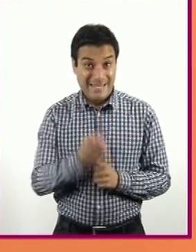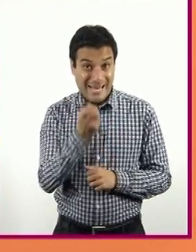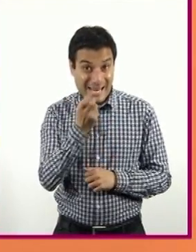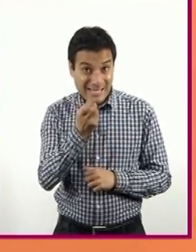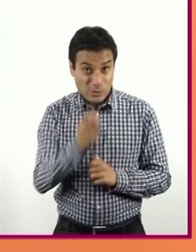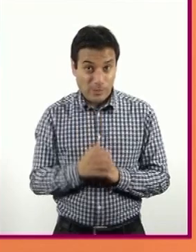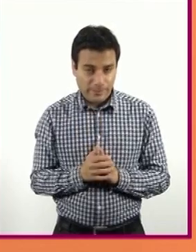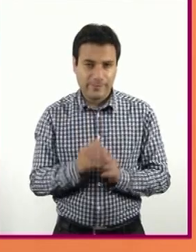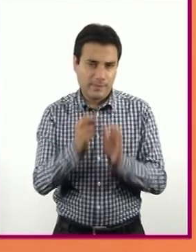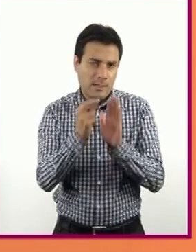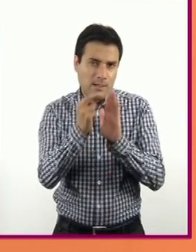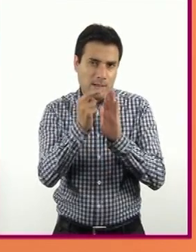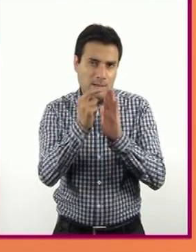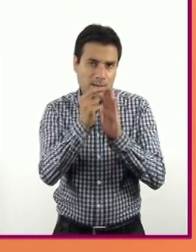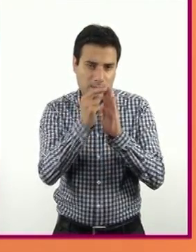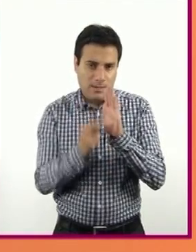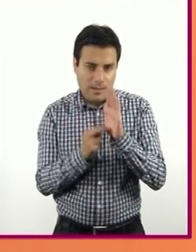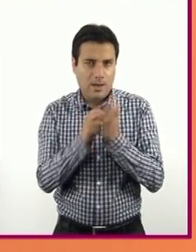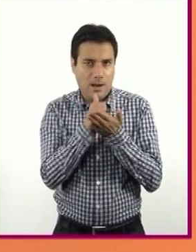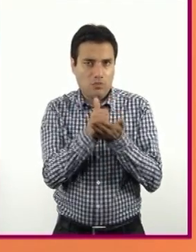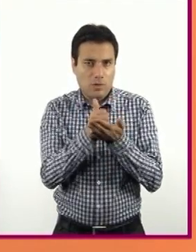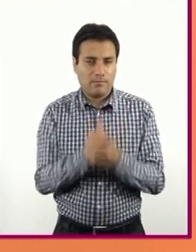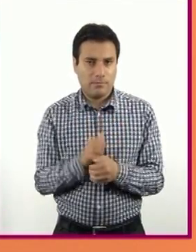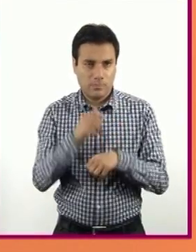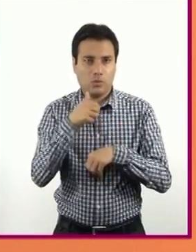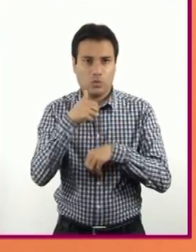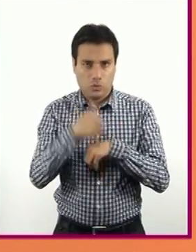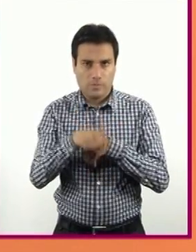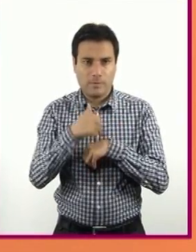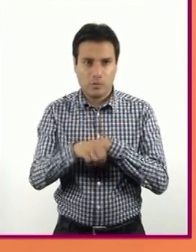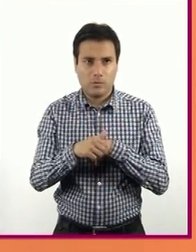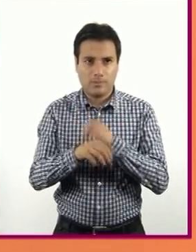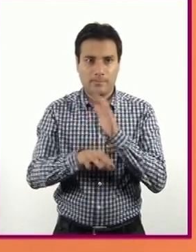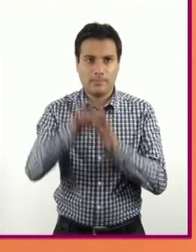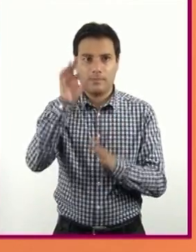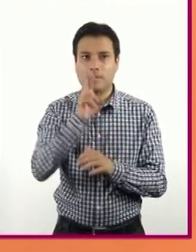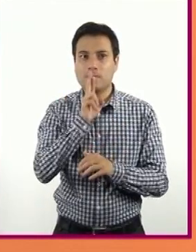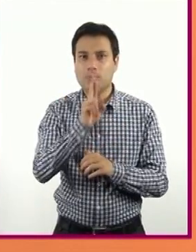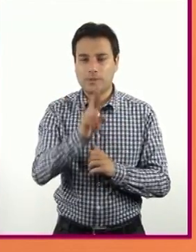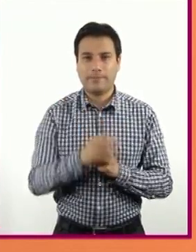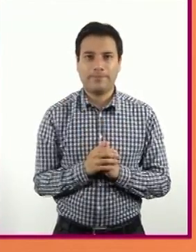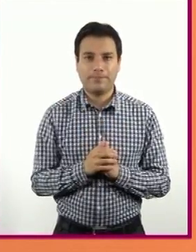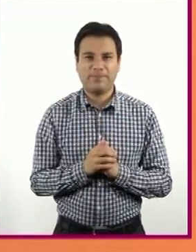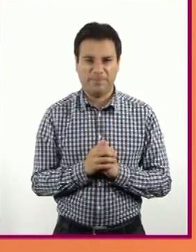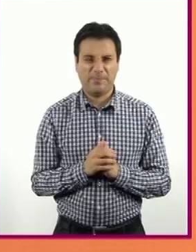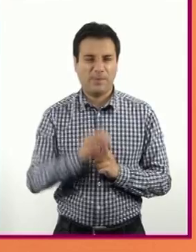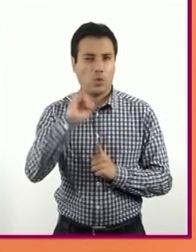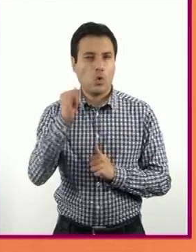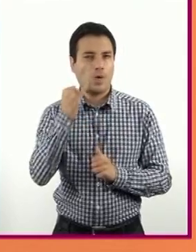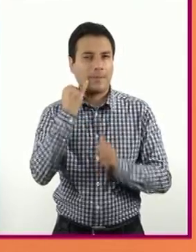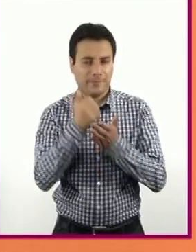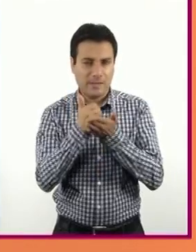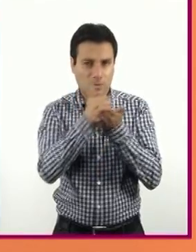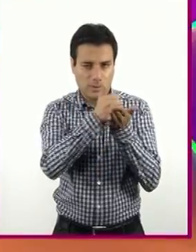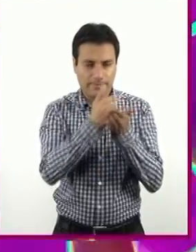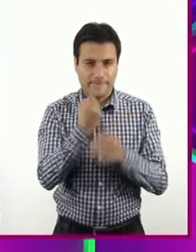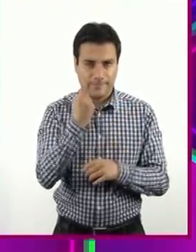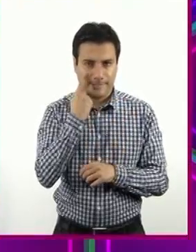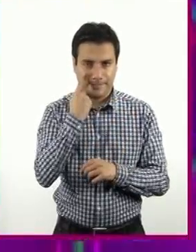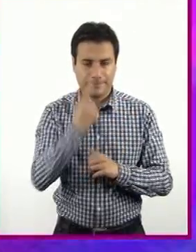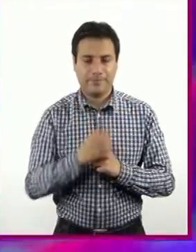la regla que nos permitirá encontrar los términos de la sucesión. Ayudemos a Jorge a encontrar esos